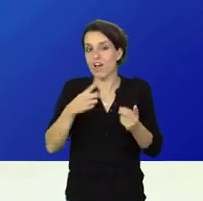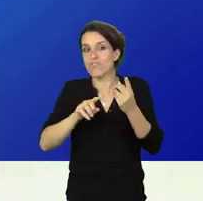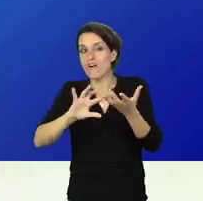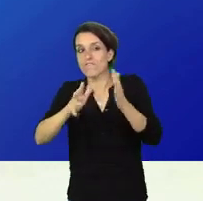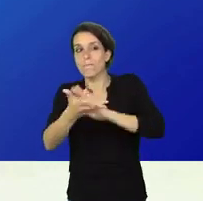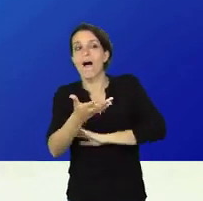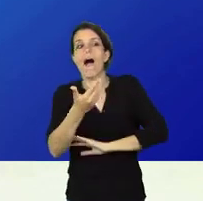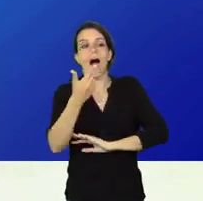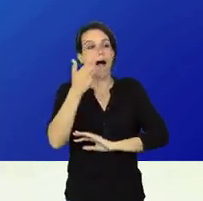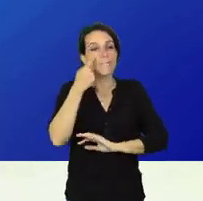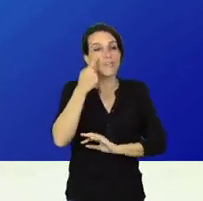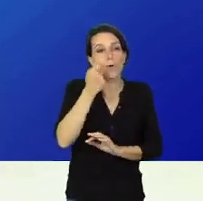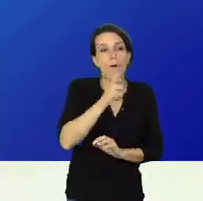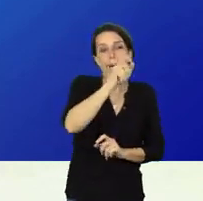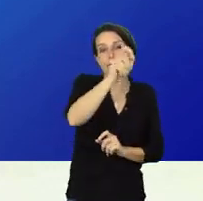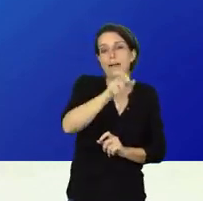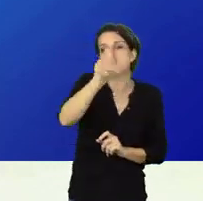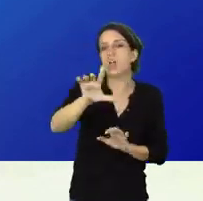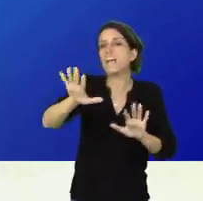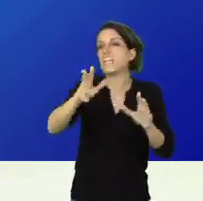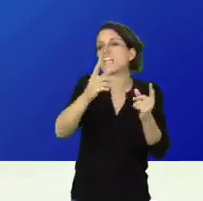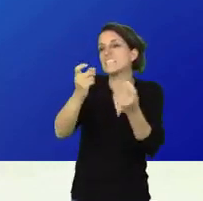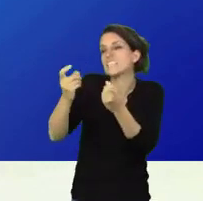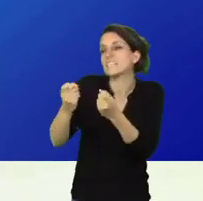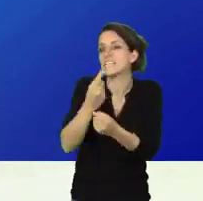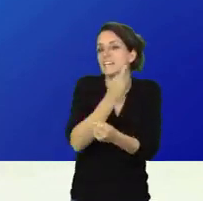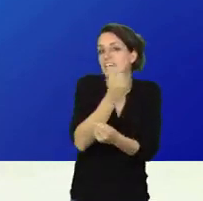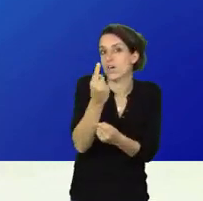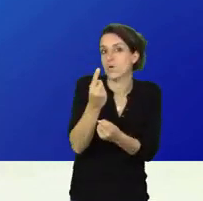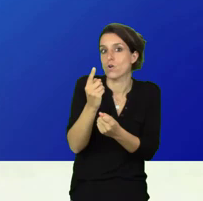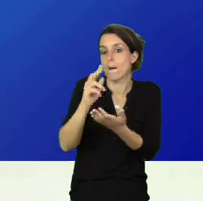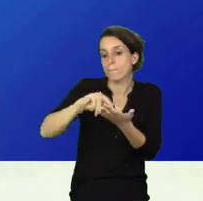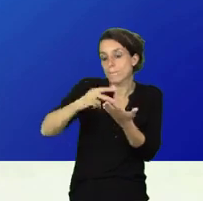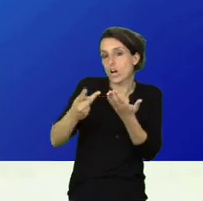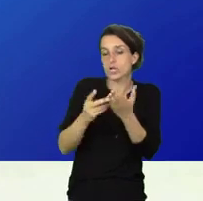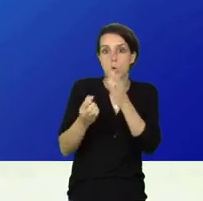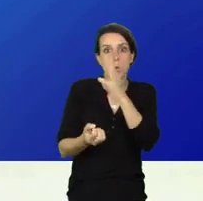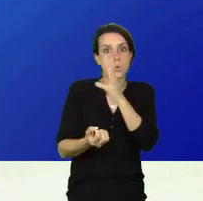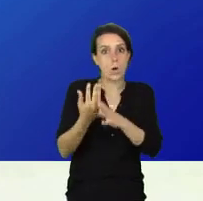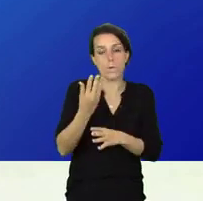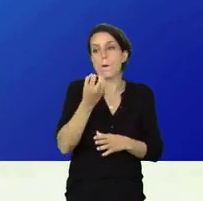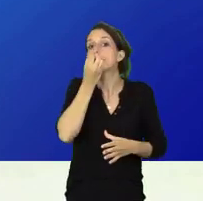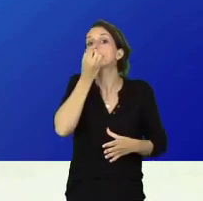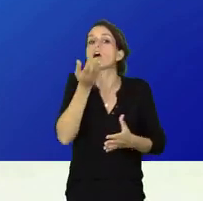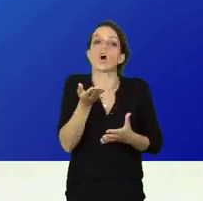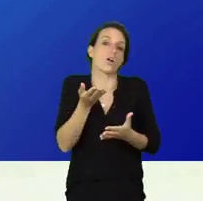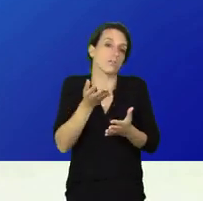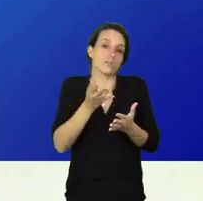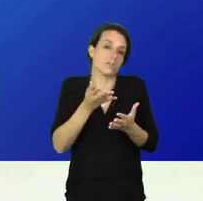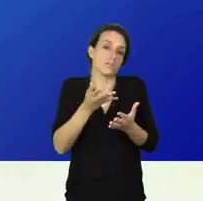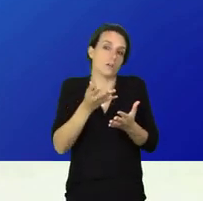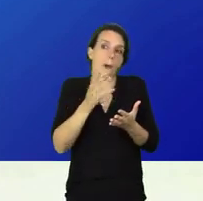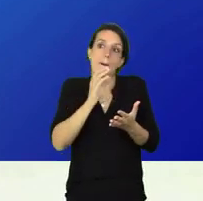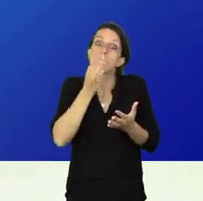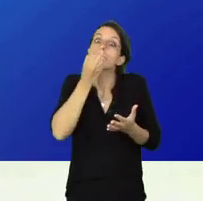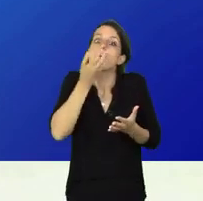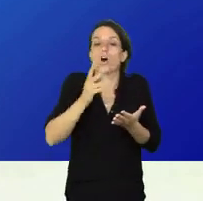más orgánico con esas cosas dentro de mi proyecto y a la vez generar también mejores